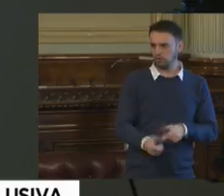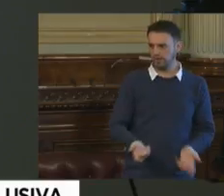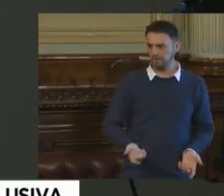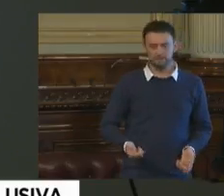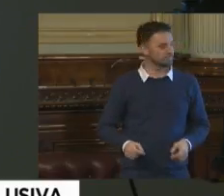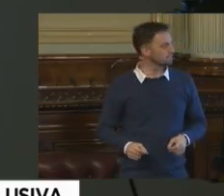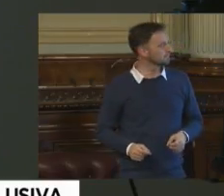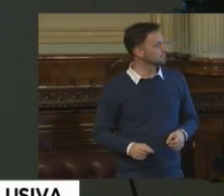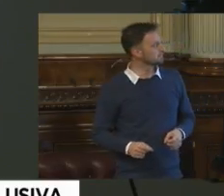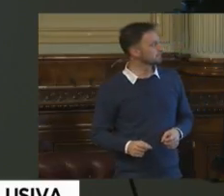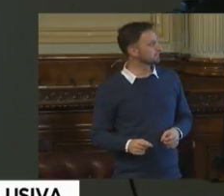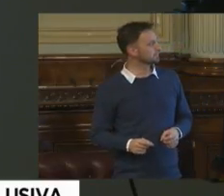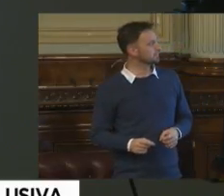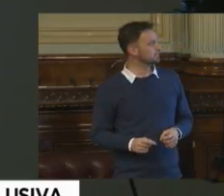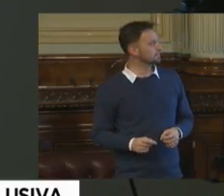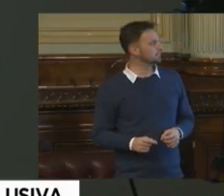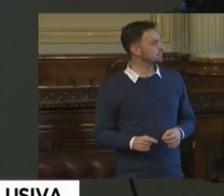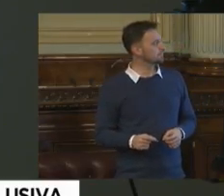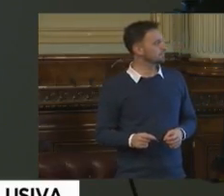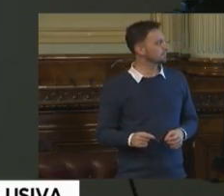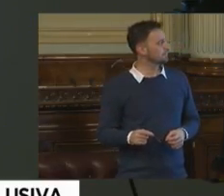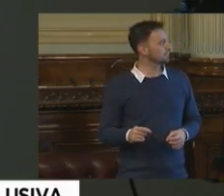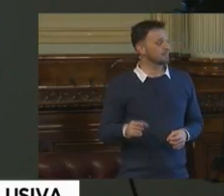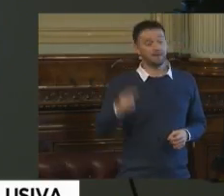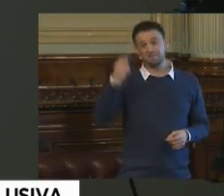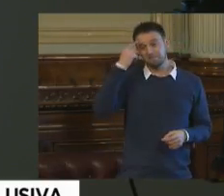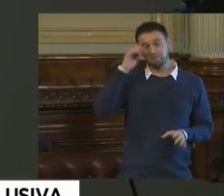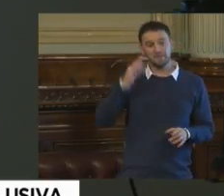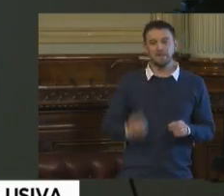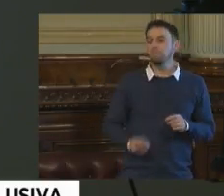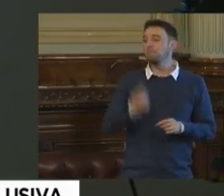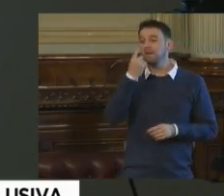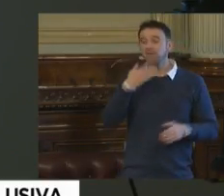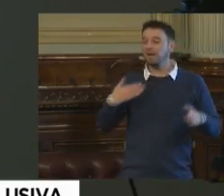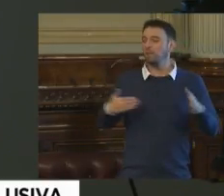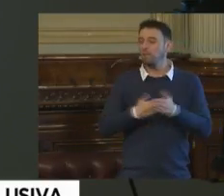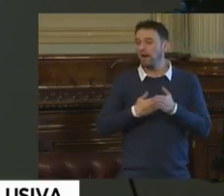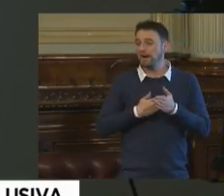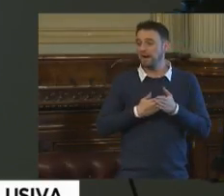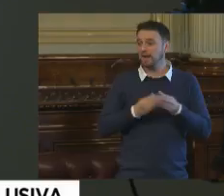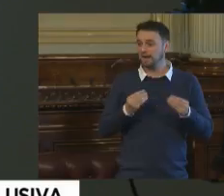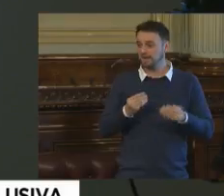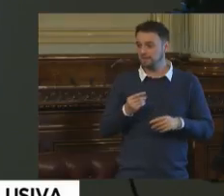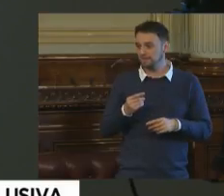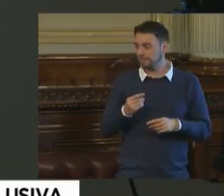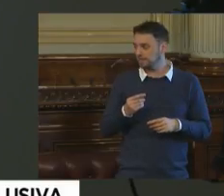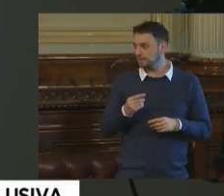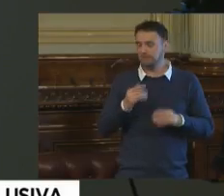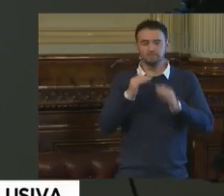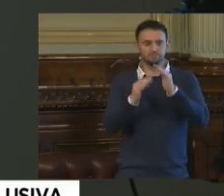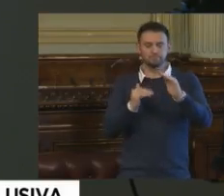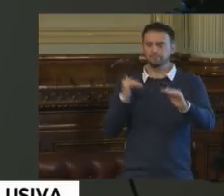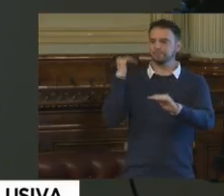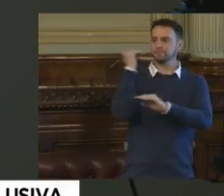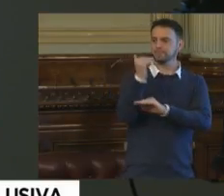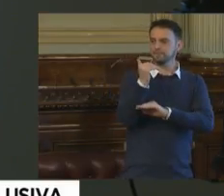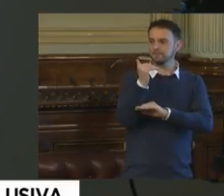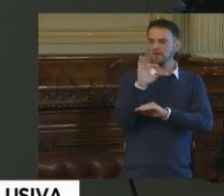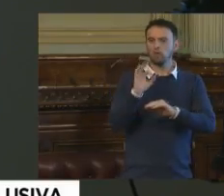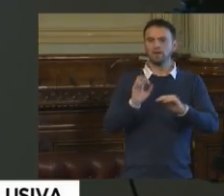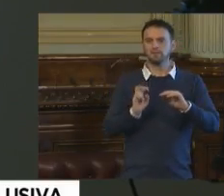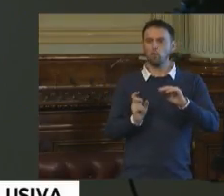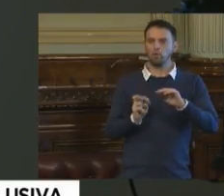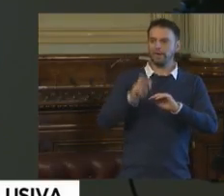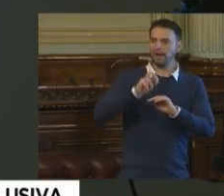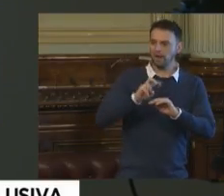como recordatorio y entender que la primera barrera la más difícil de superar no es